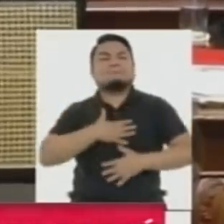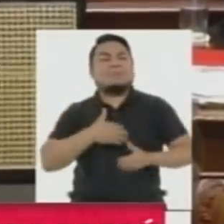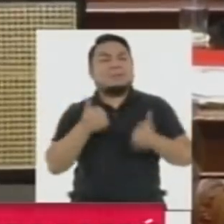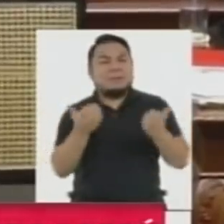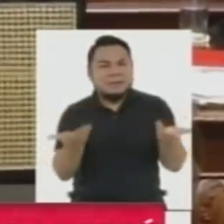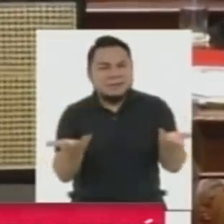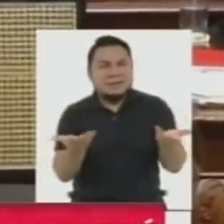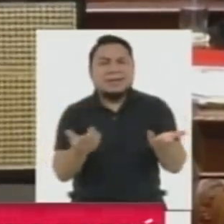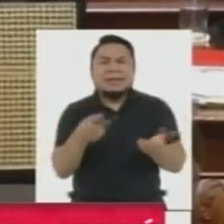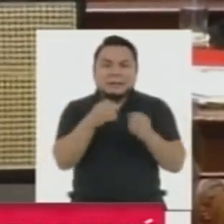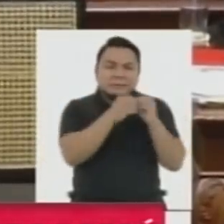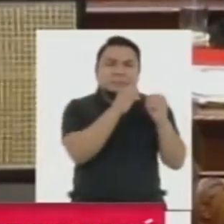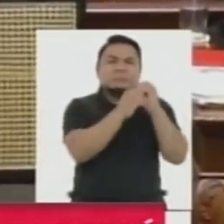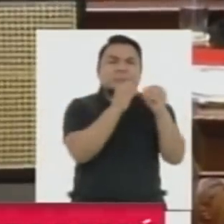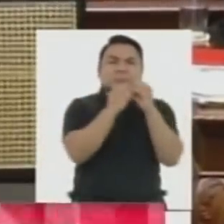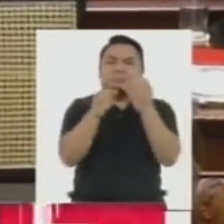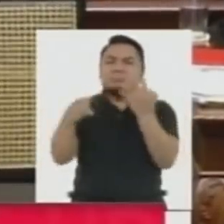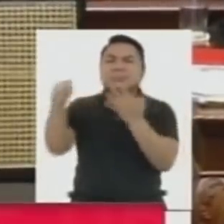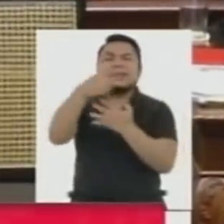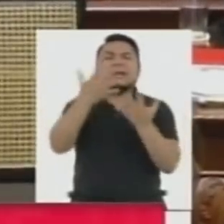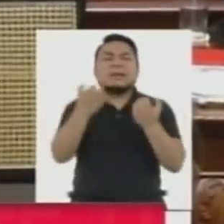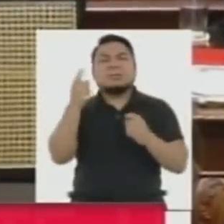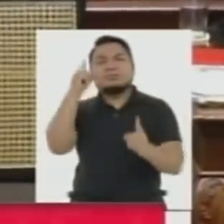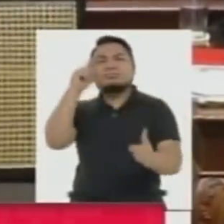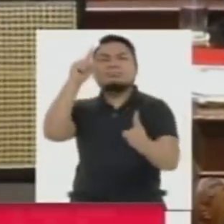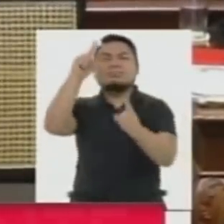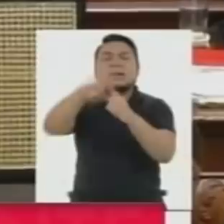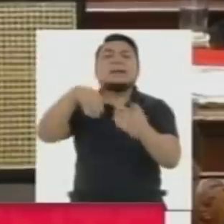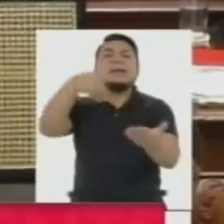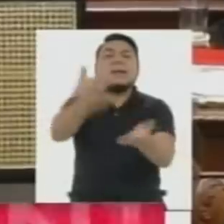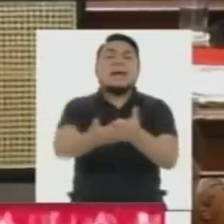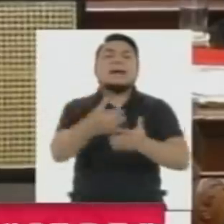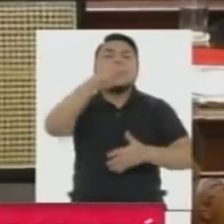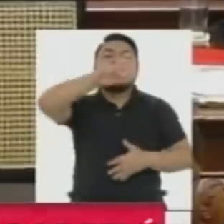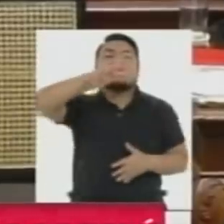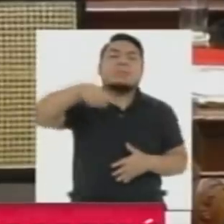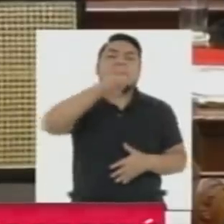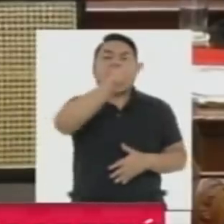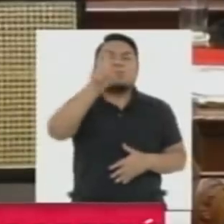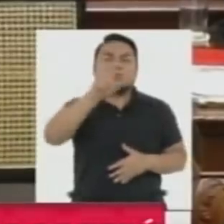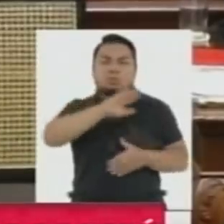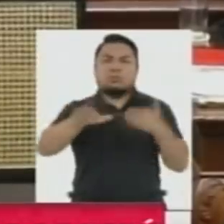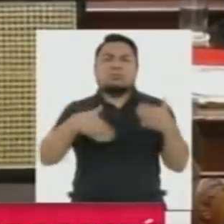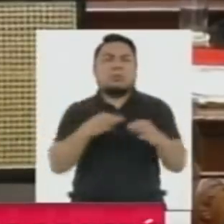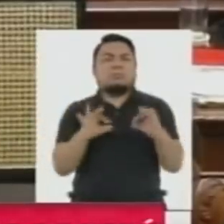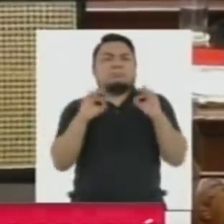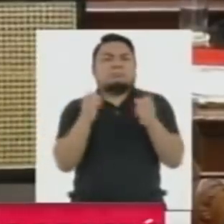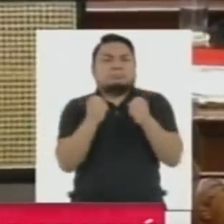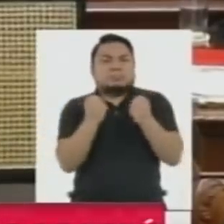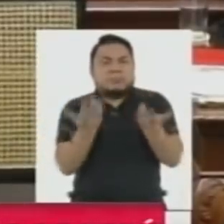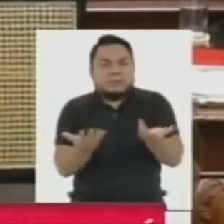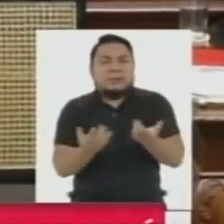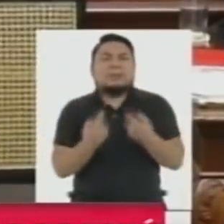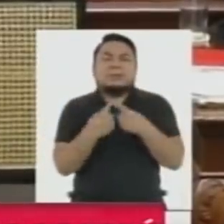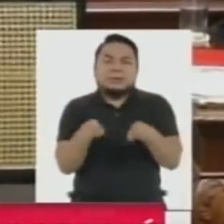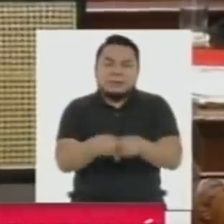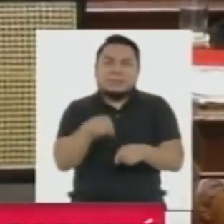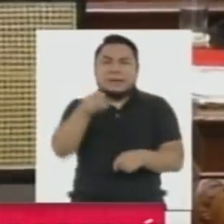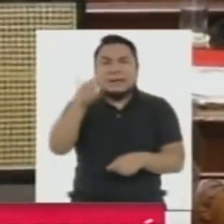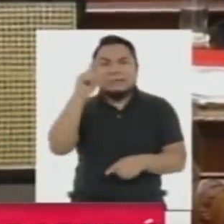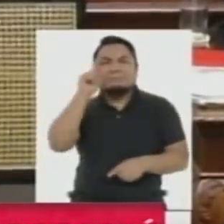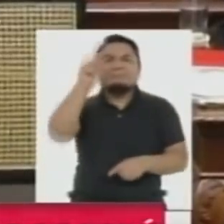queremos realmente llegar a un bicentenario con las sólidas bases republicanas y esas sólidas bases republicanas